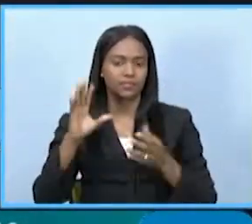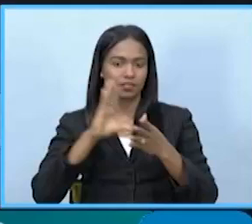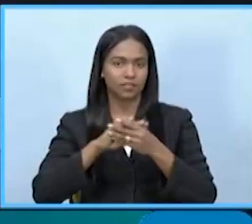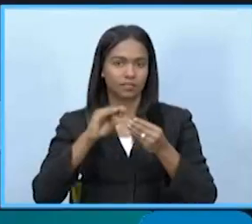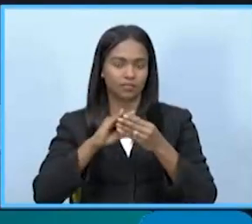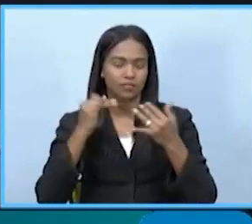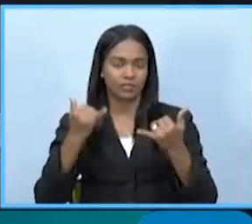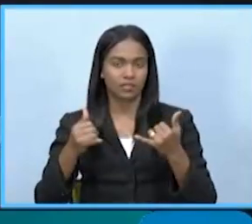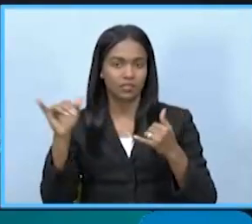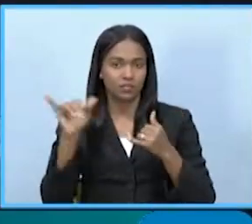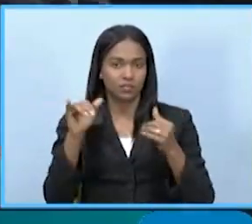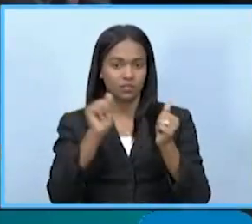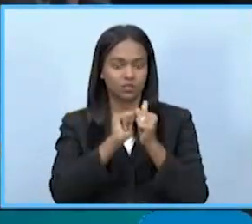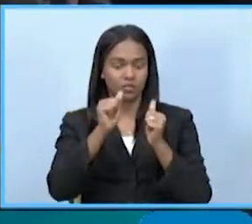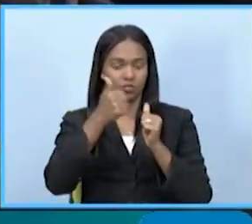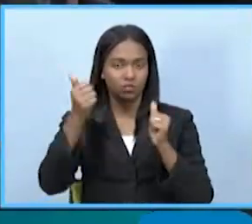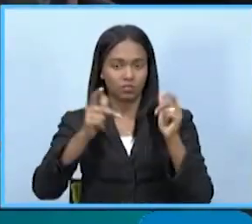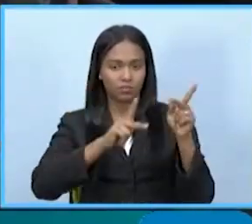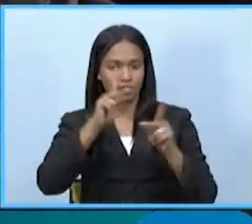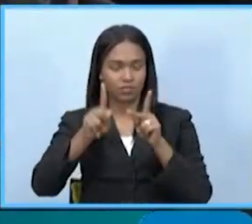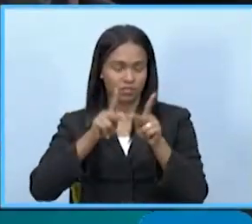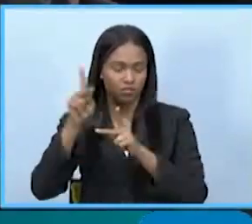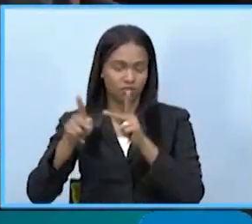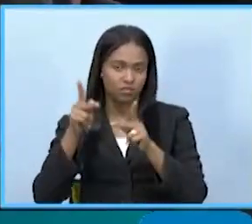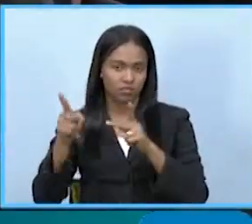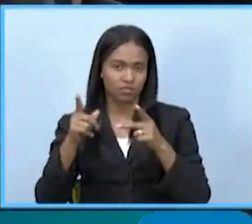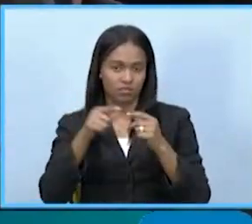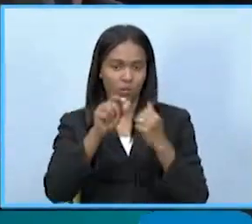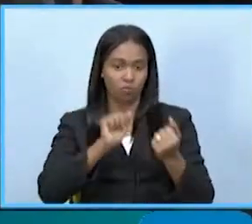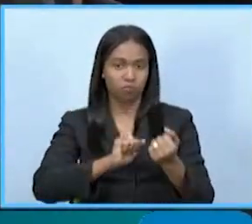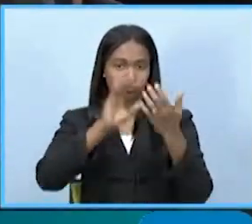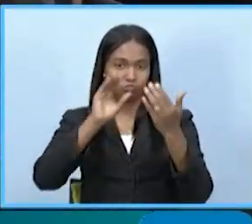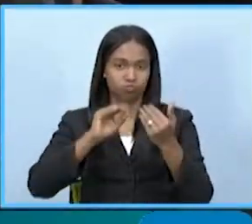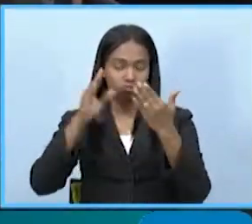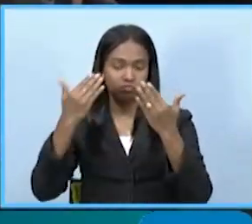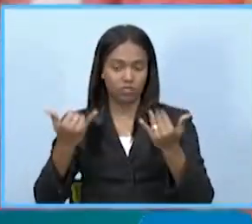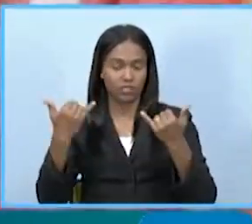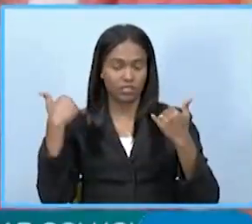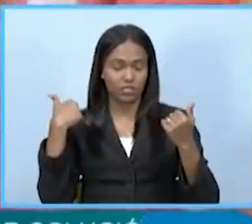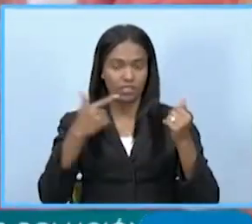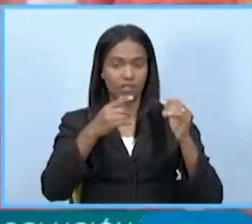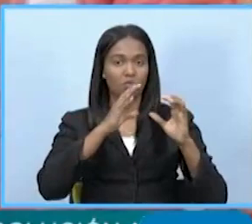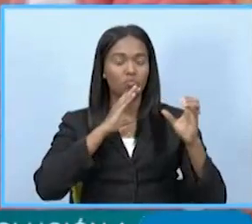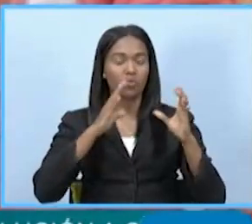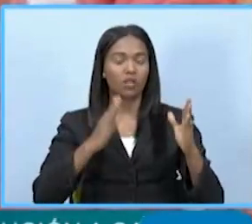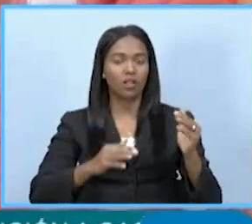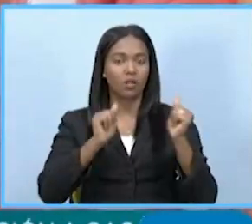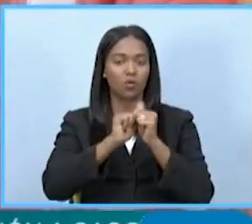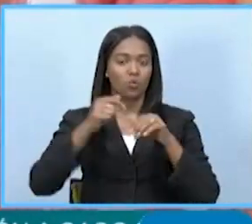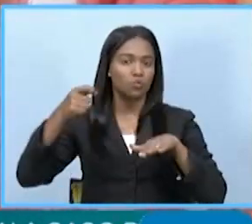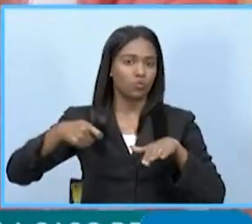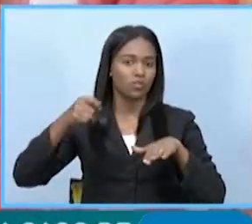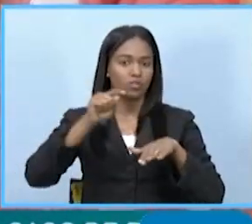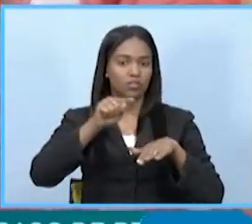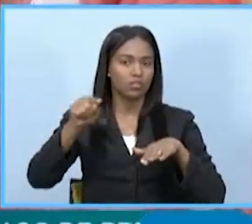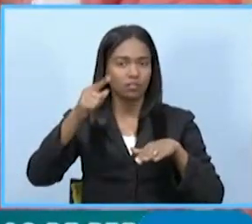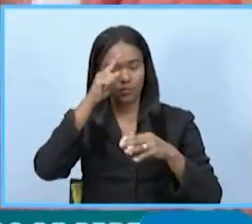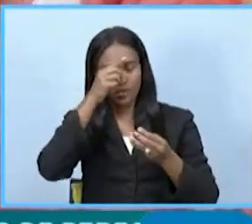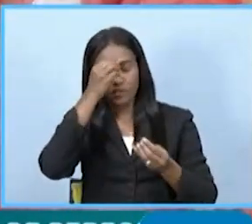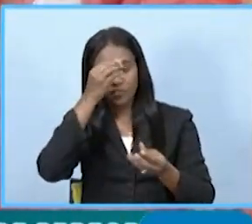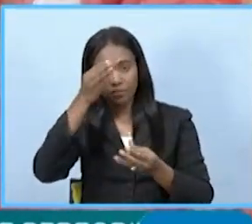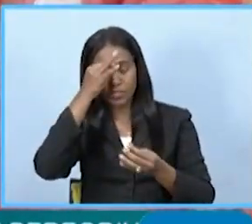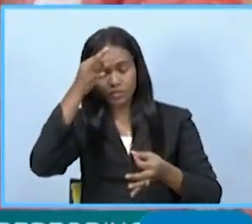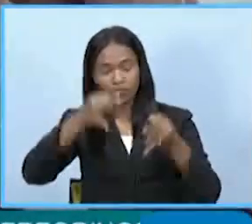resaltó, al igual que otros de los participantes, los desafíos que enfrentan los comunicadores y los jueces en la